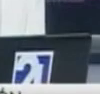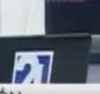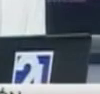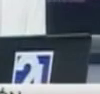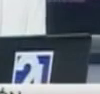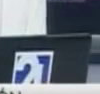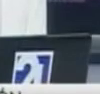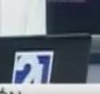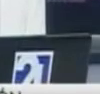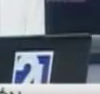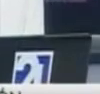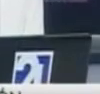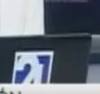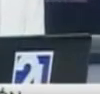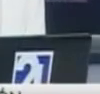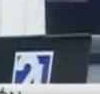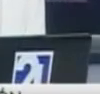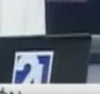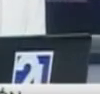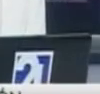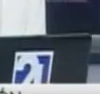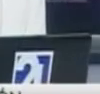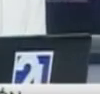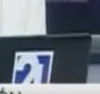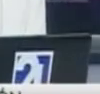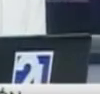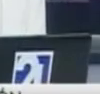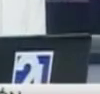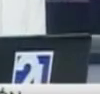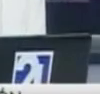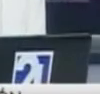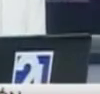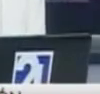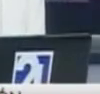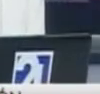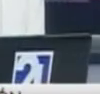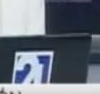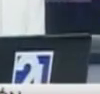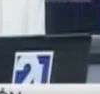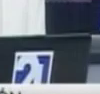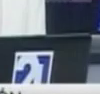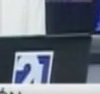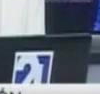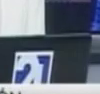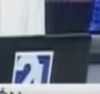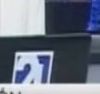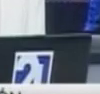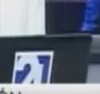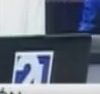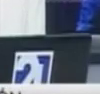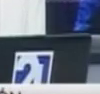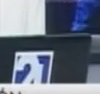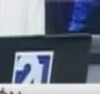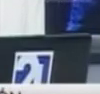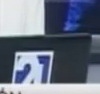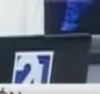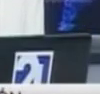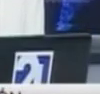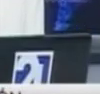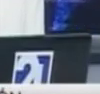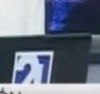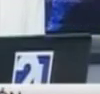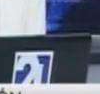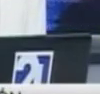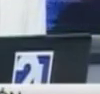Milton, amigos? Buenas noches. El guerrillero asegura que Ecuador está sufriendo los estragos del negocio del narcotráfico mexicano, que tiene su